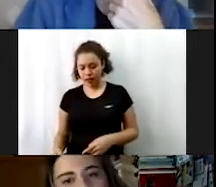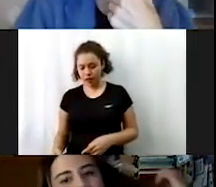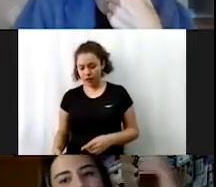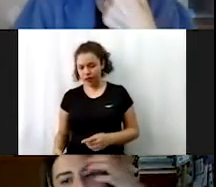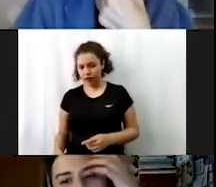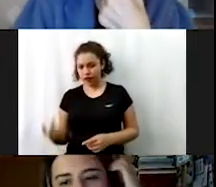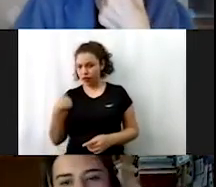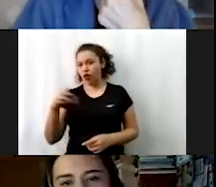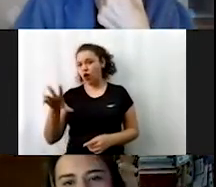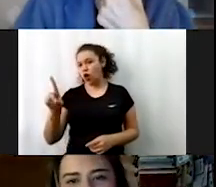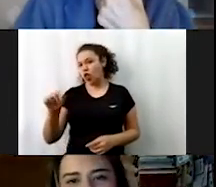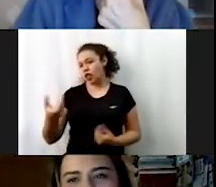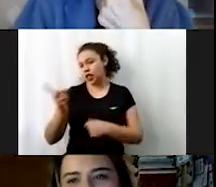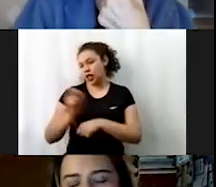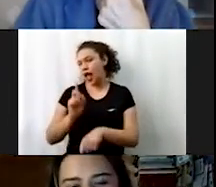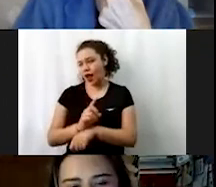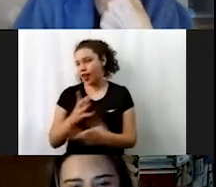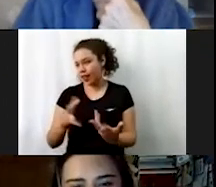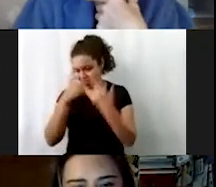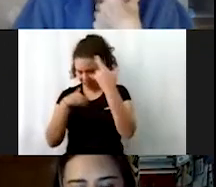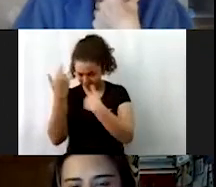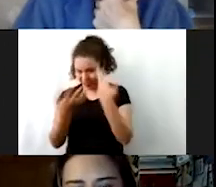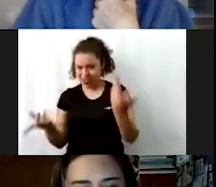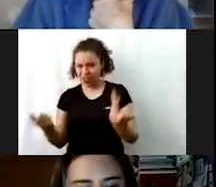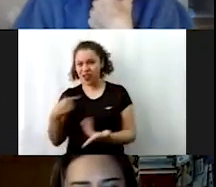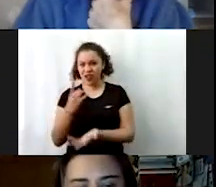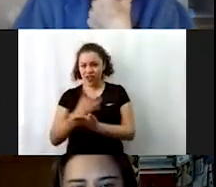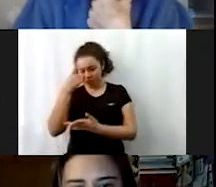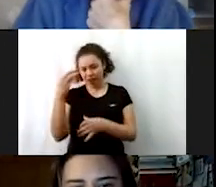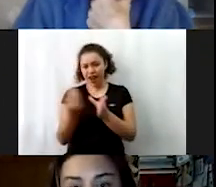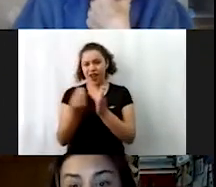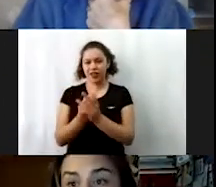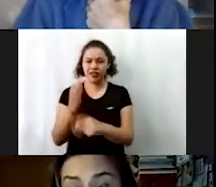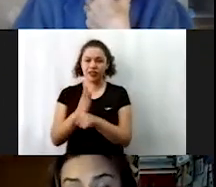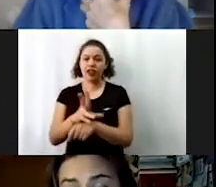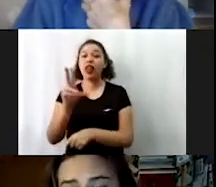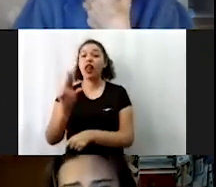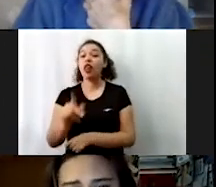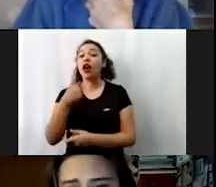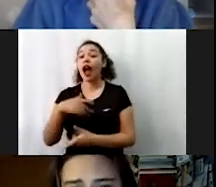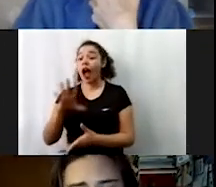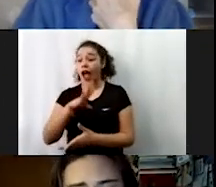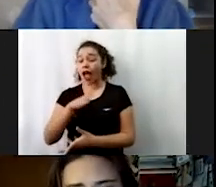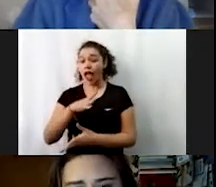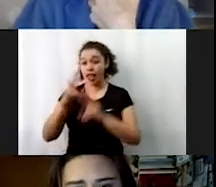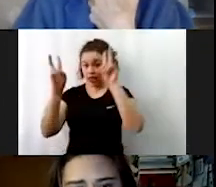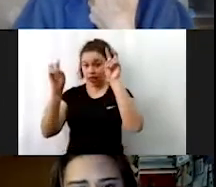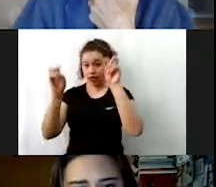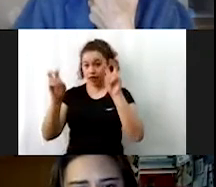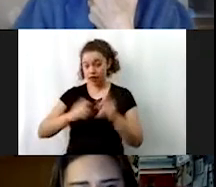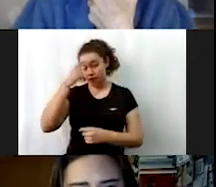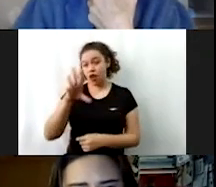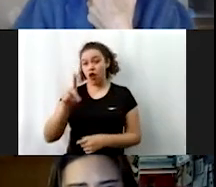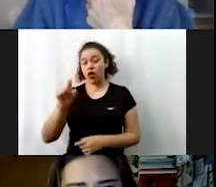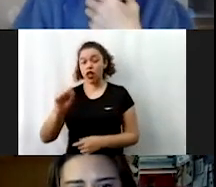ODS todos los días, no es algo que nada más haga para este curso, me ha tocado trabajar en temas de incidencia de ODS en